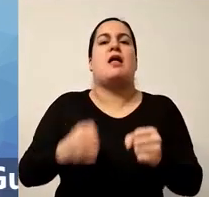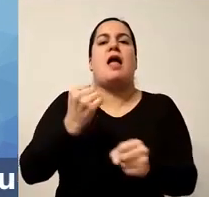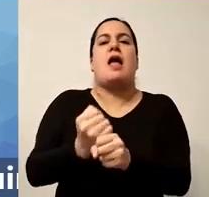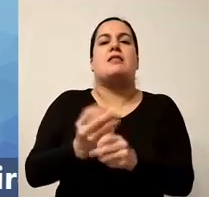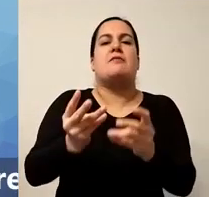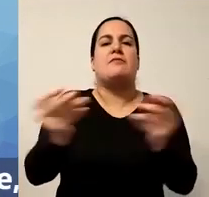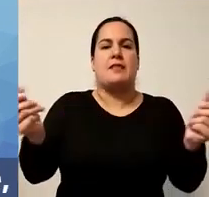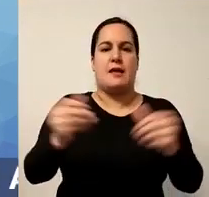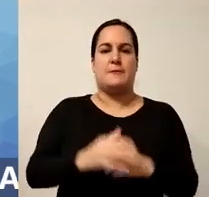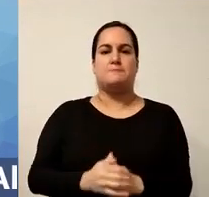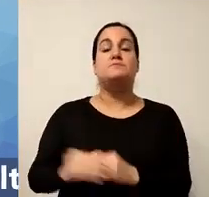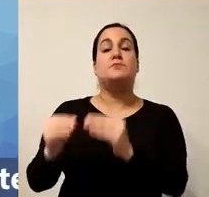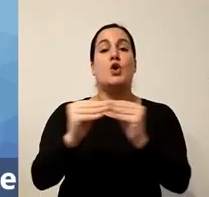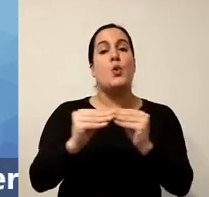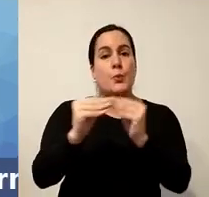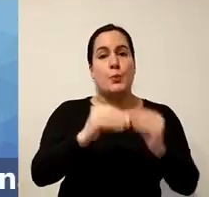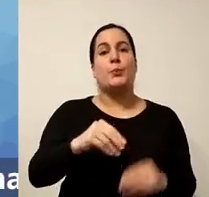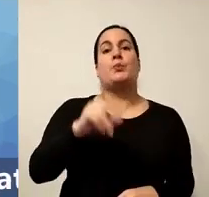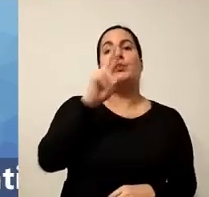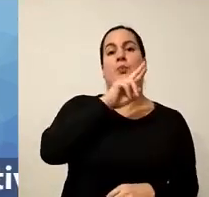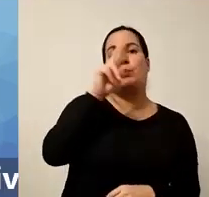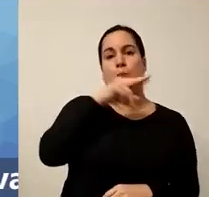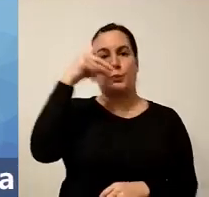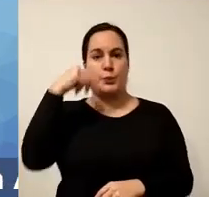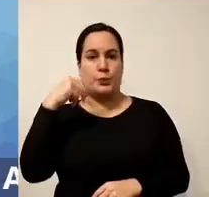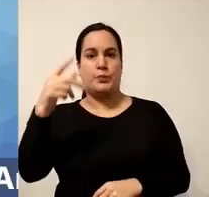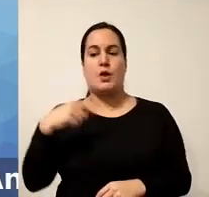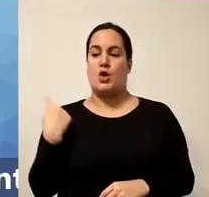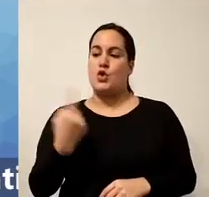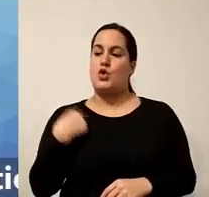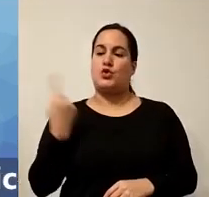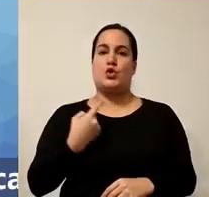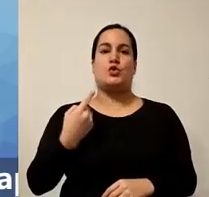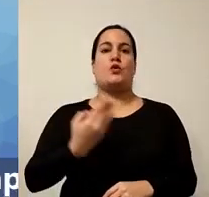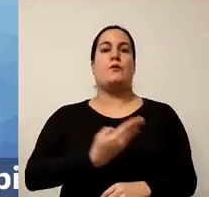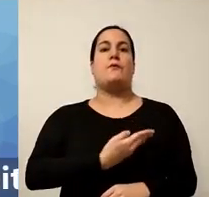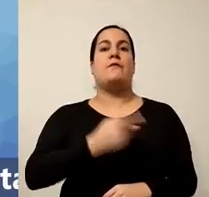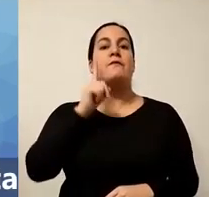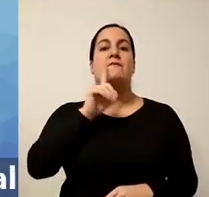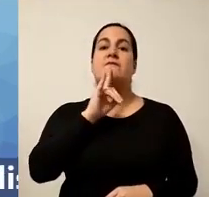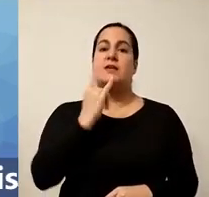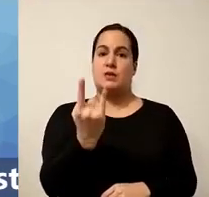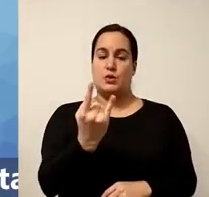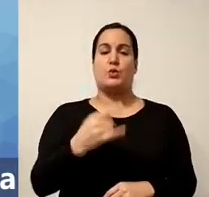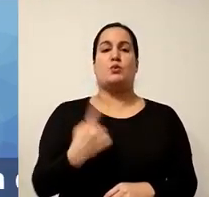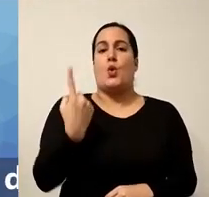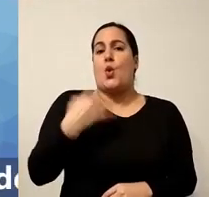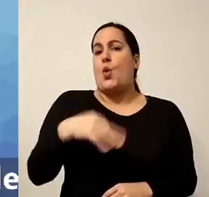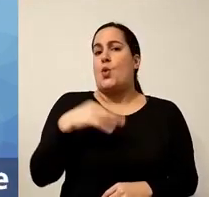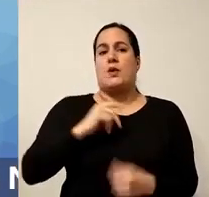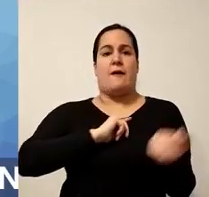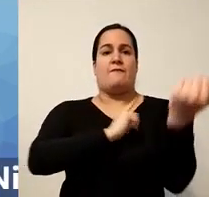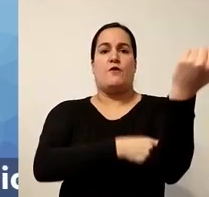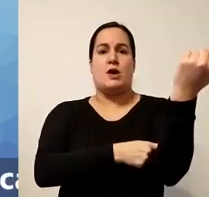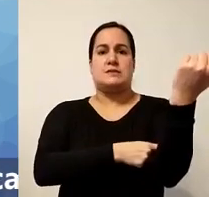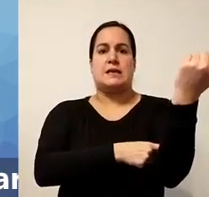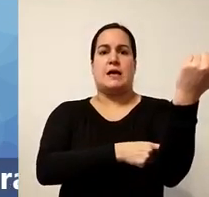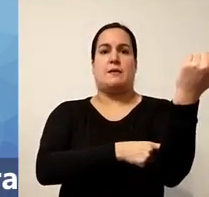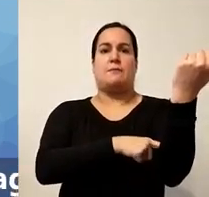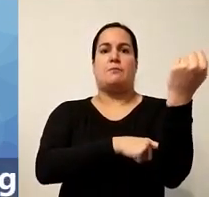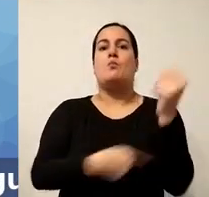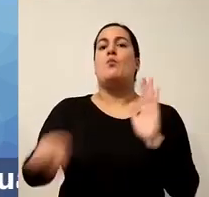soberano unilateral por la nacionalización de la banca y el comercio exterior para tener todos estos recursos